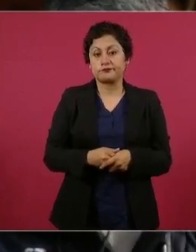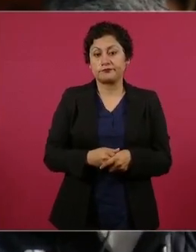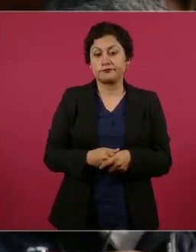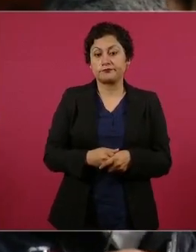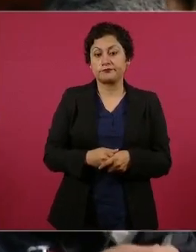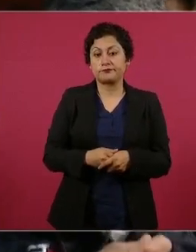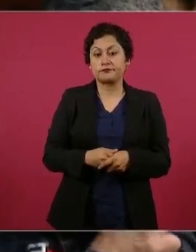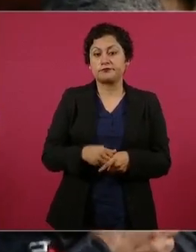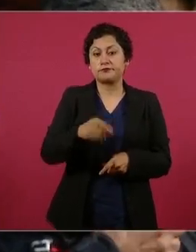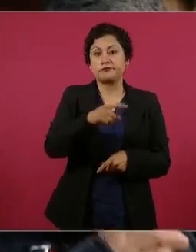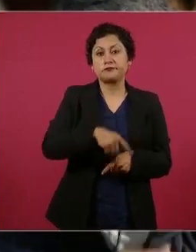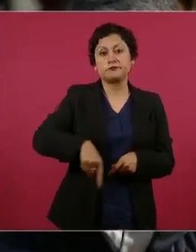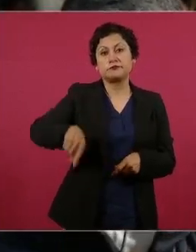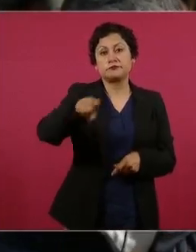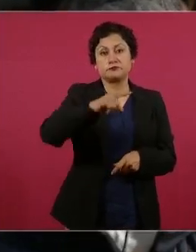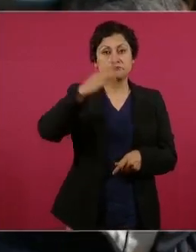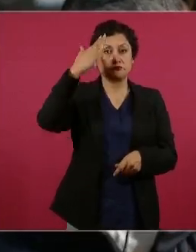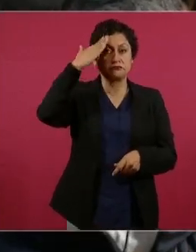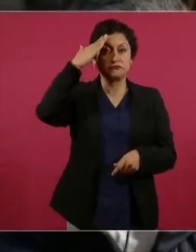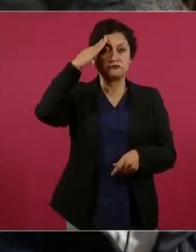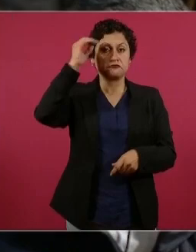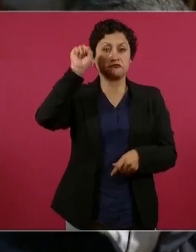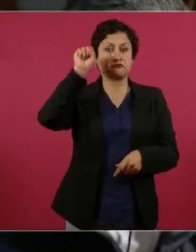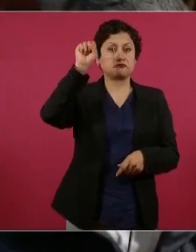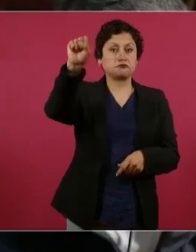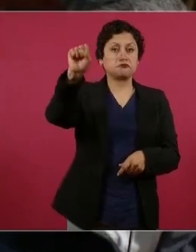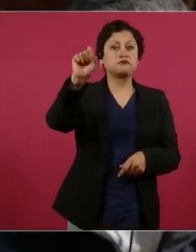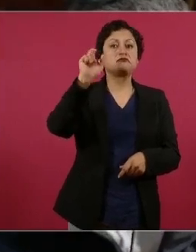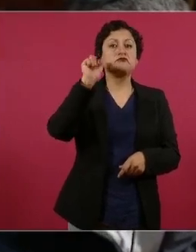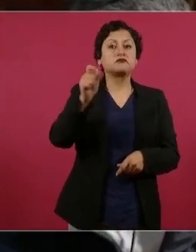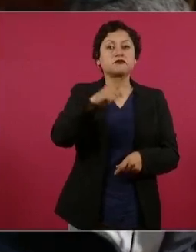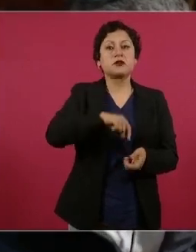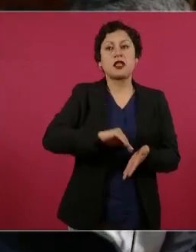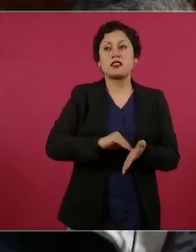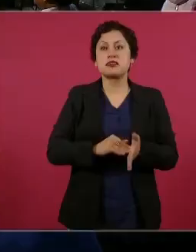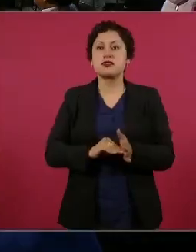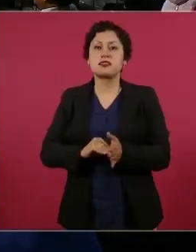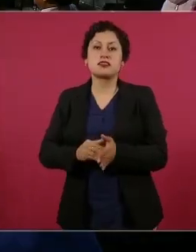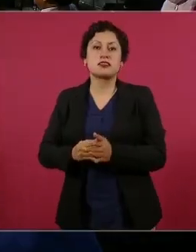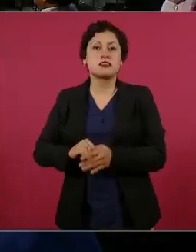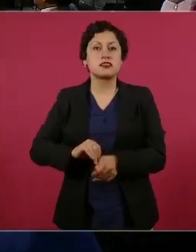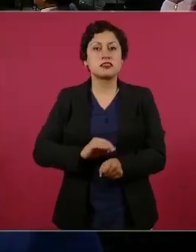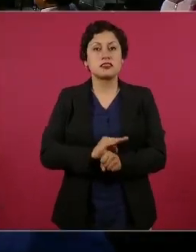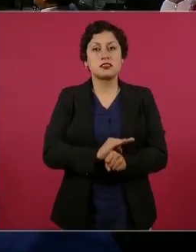Estrategias de líderes charros que cuidan intereses